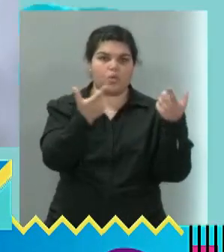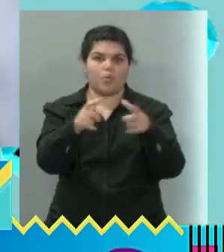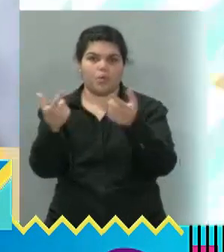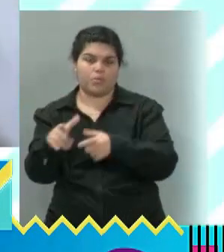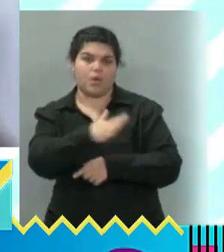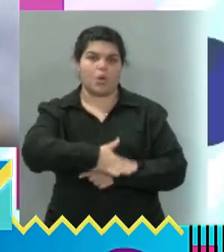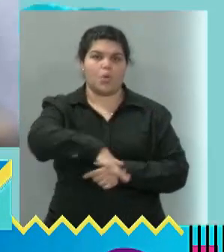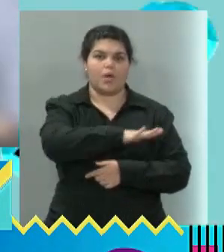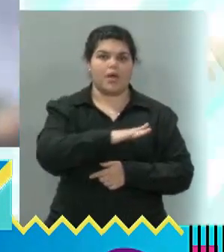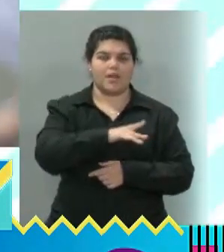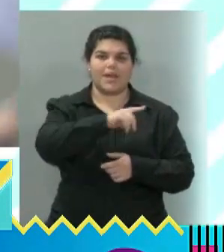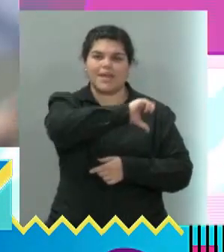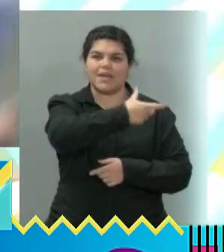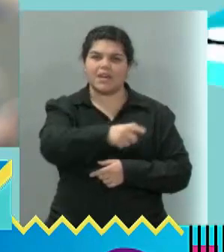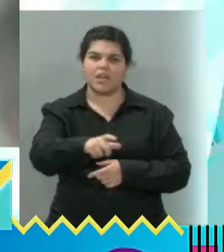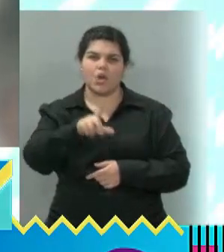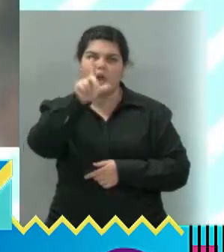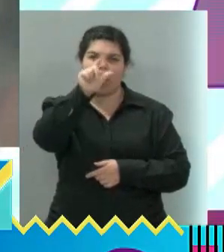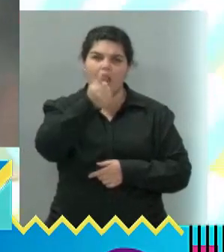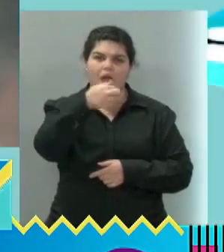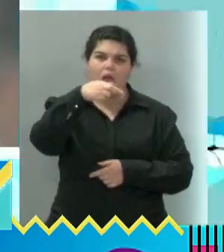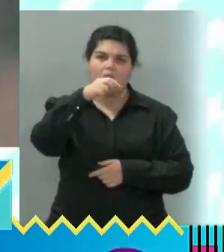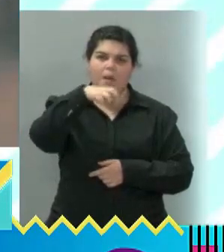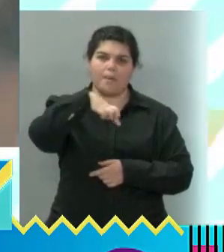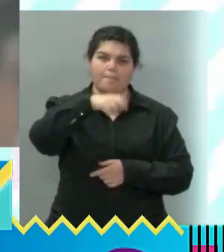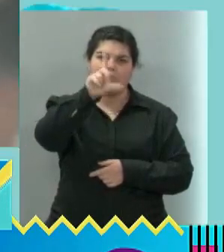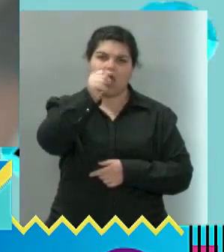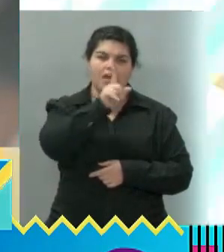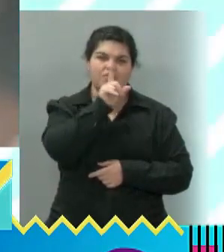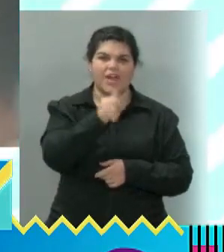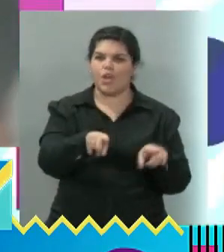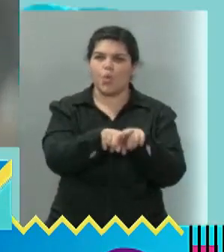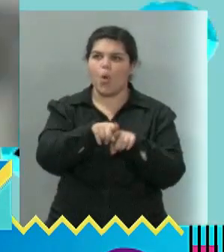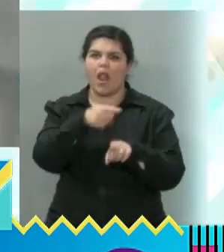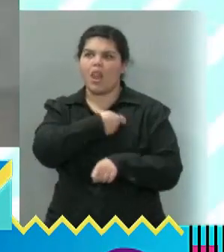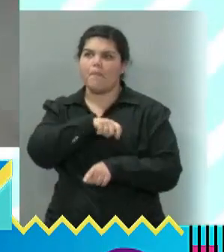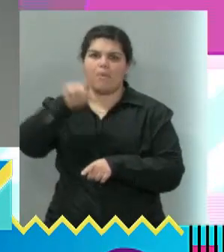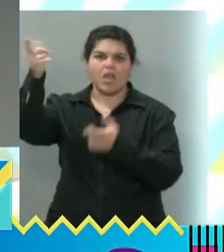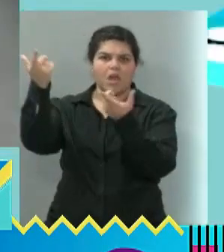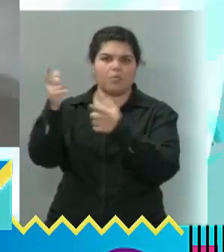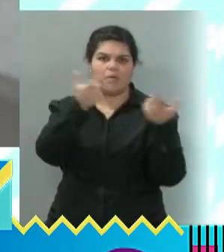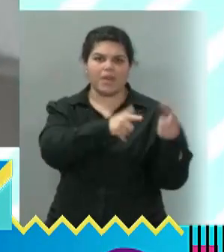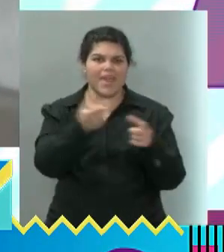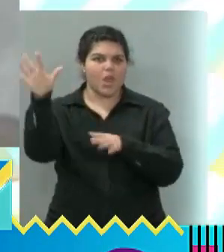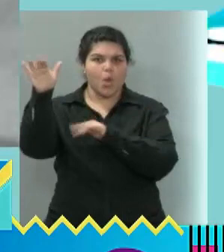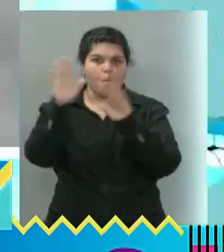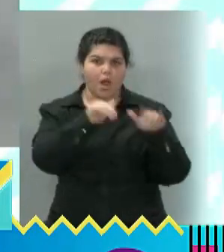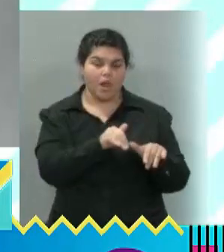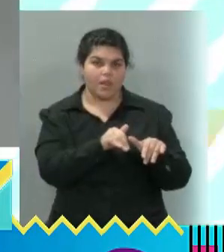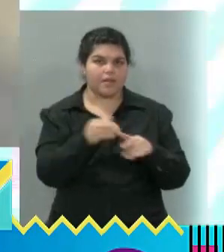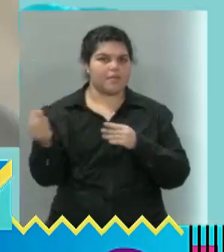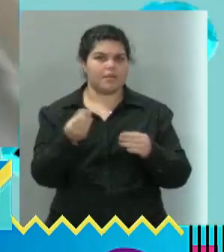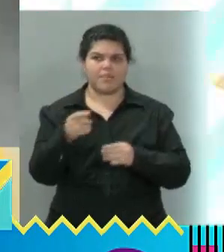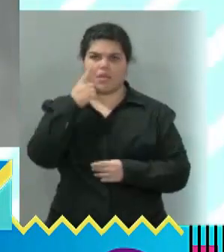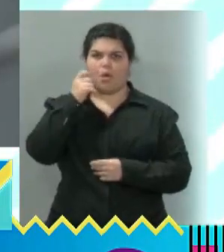Río de la Plata, como se miraba a las juntas que se habían formado en España, se encuentra con una actitud de Fernando